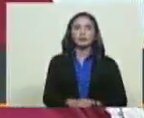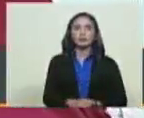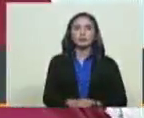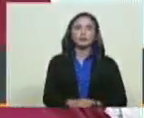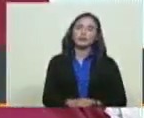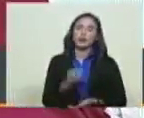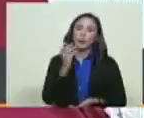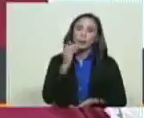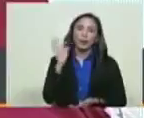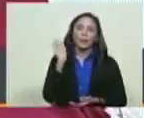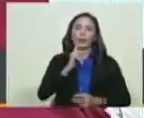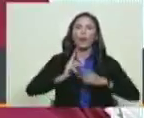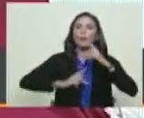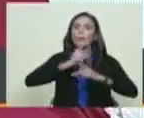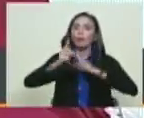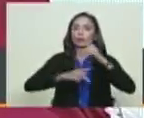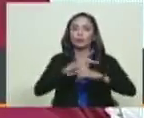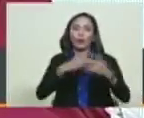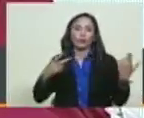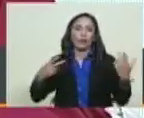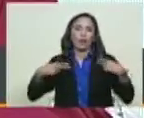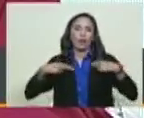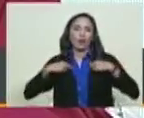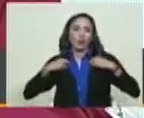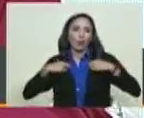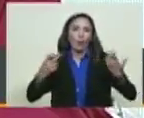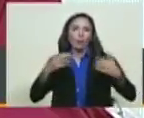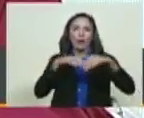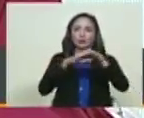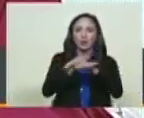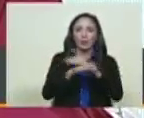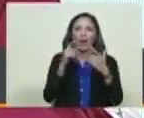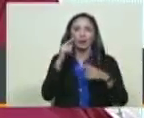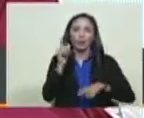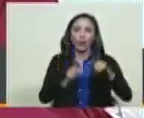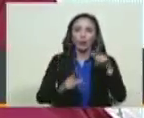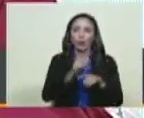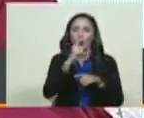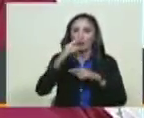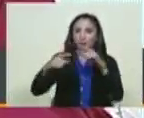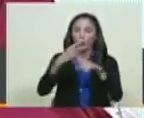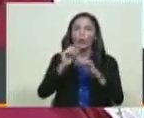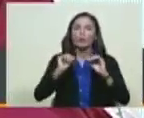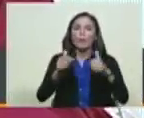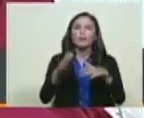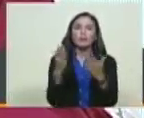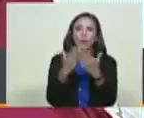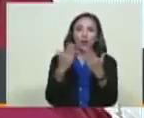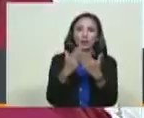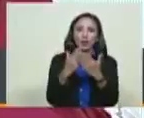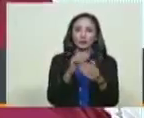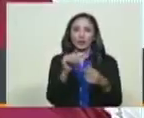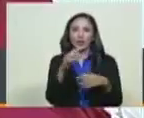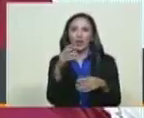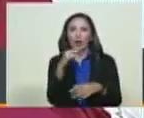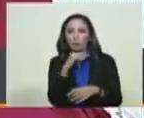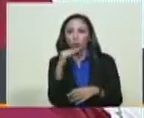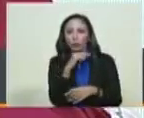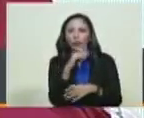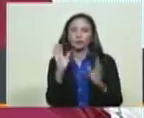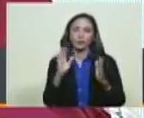la materia prima y de los materiales que vamos a entregar en el arranque de clase buena